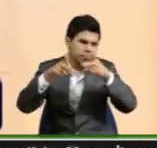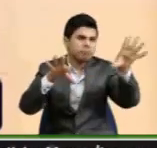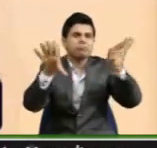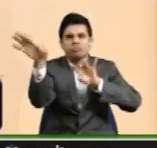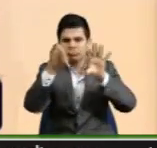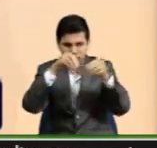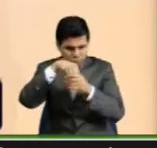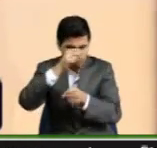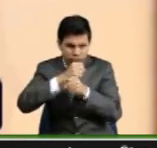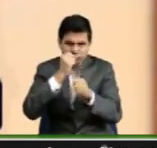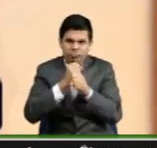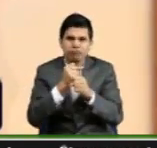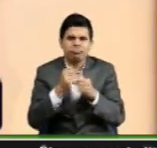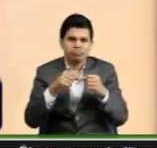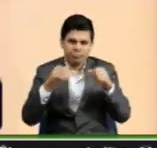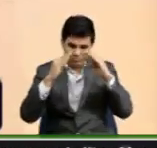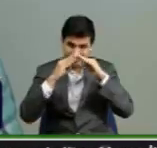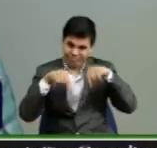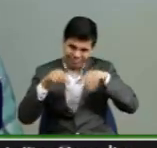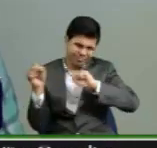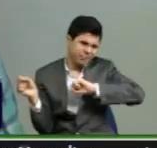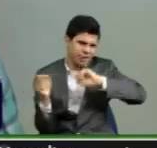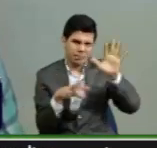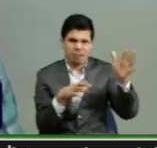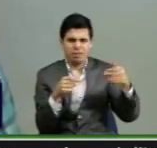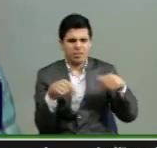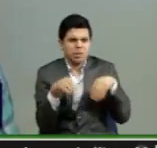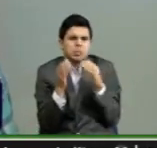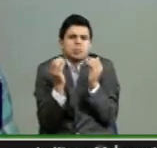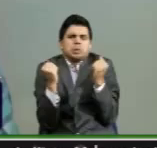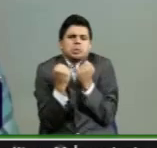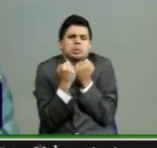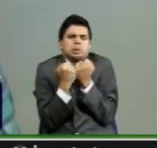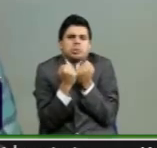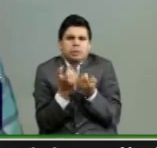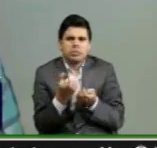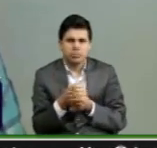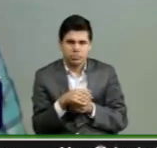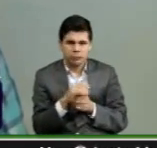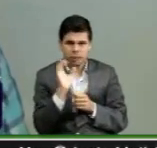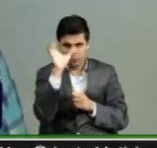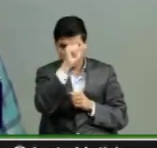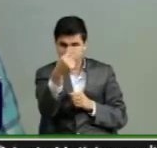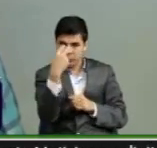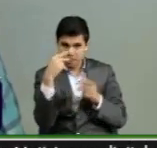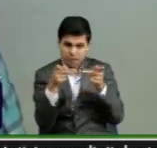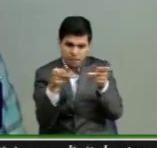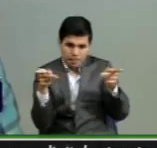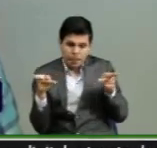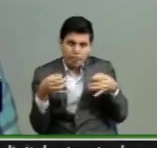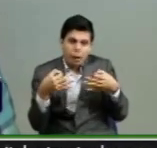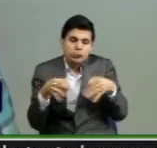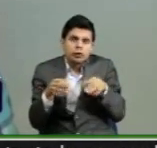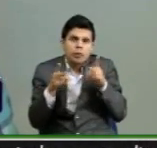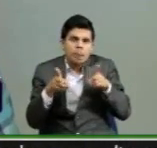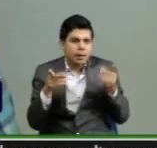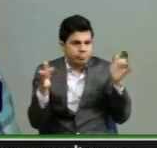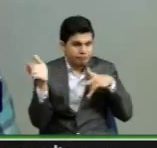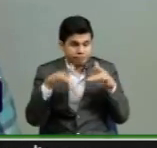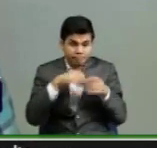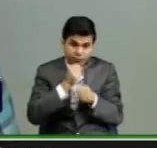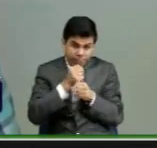como el cambio de sede como pueden observar esta es una de las oficinas donde atendemos al público